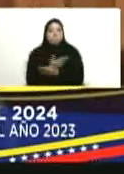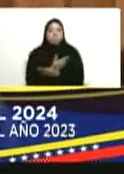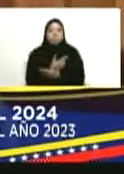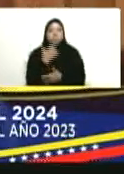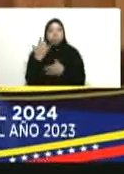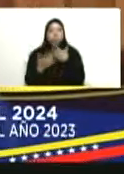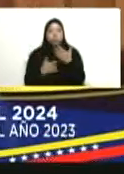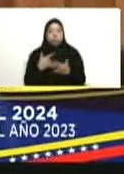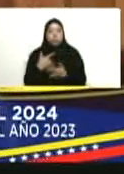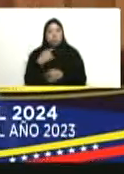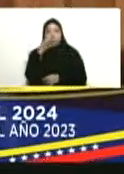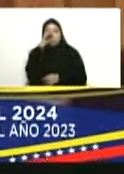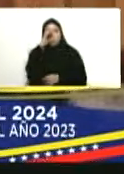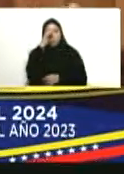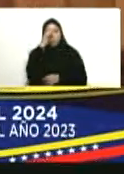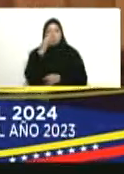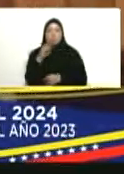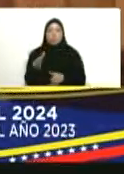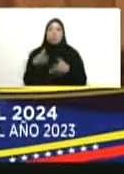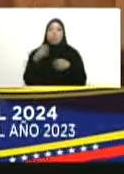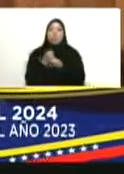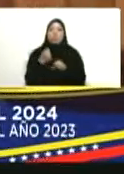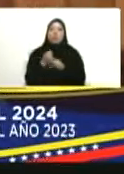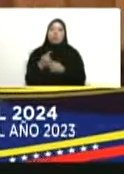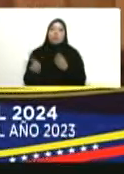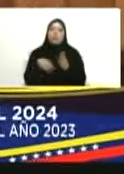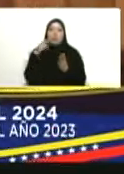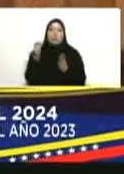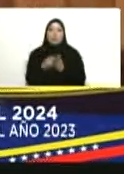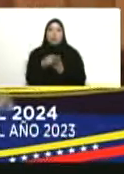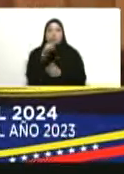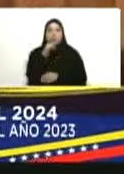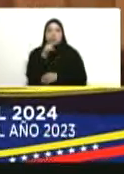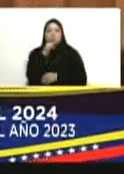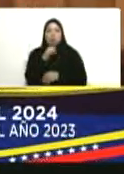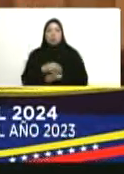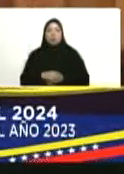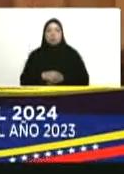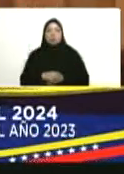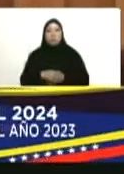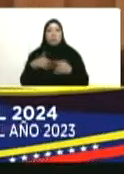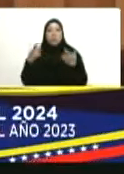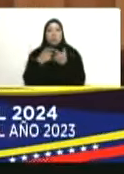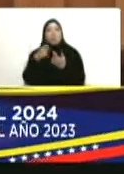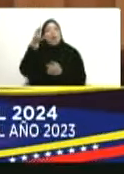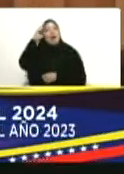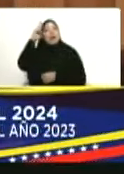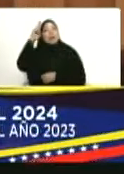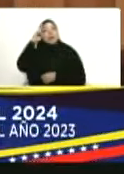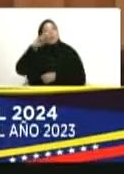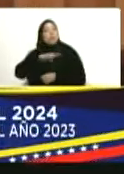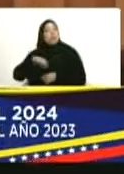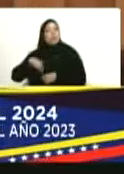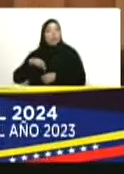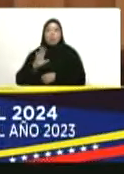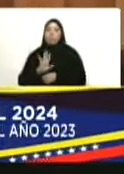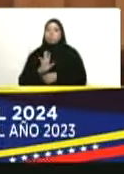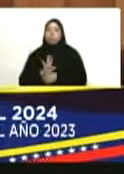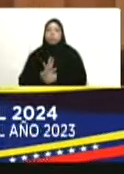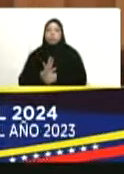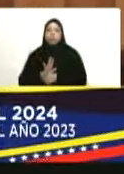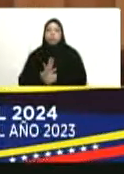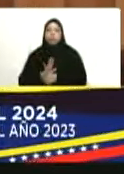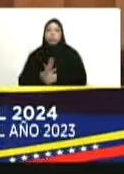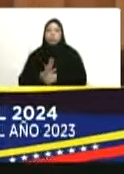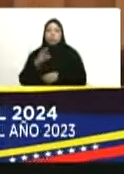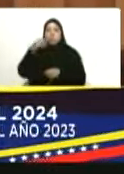coleteamos. Ganamos inclusive en esa instancia, porque teníamos la razón. No se atrevían a